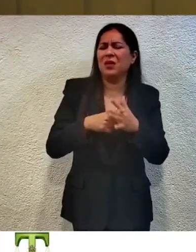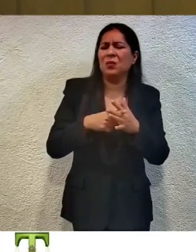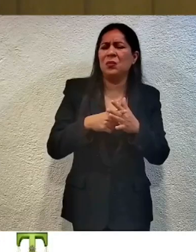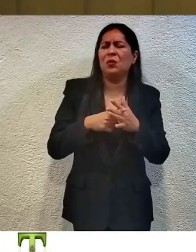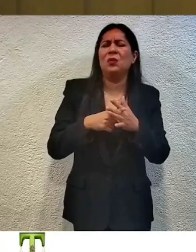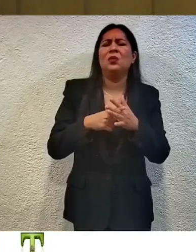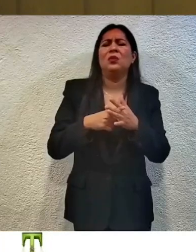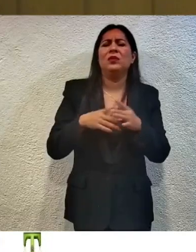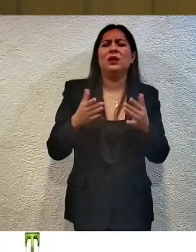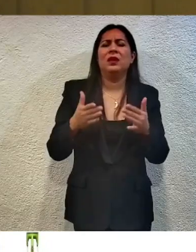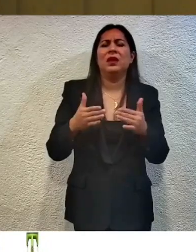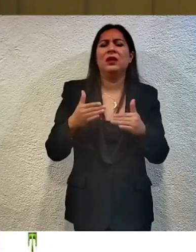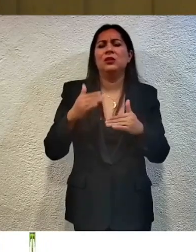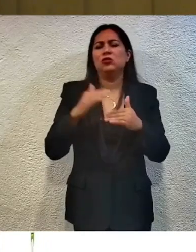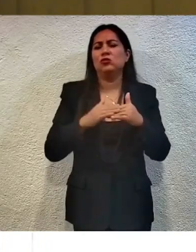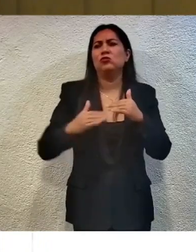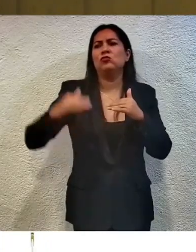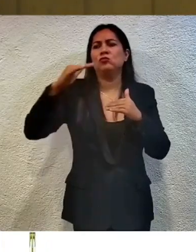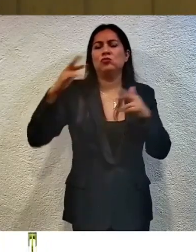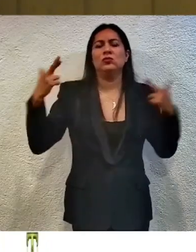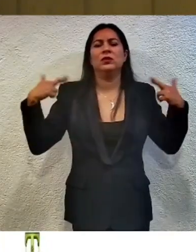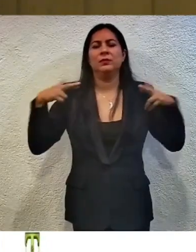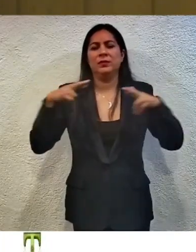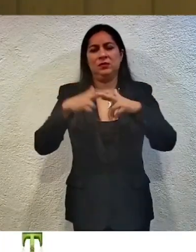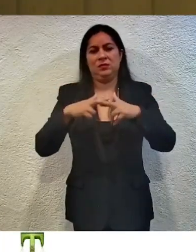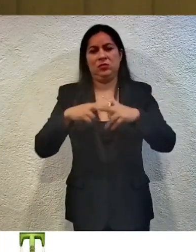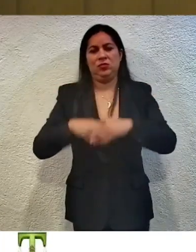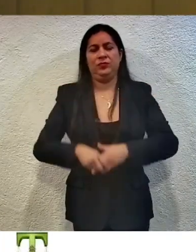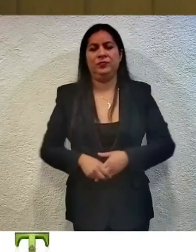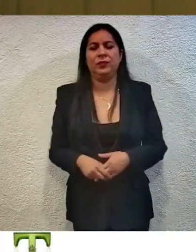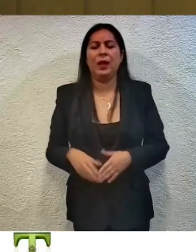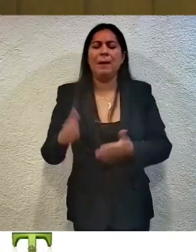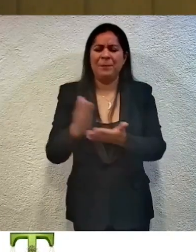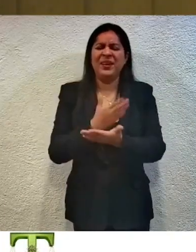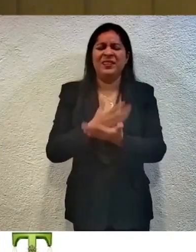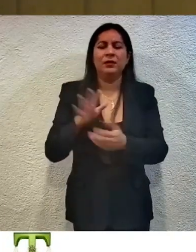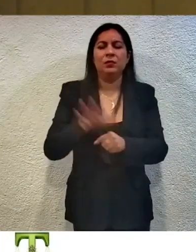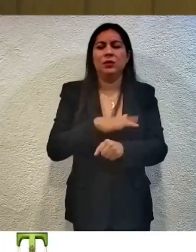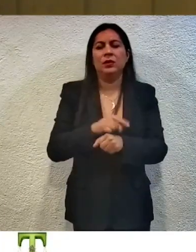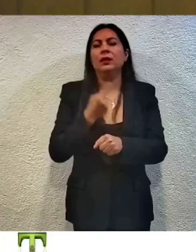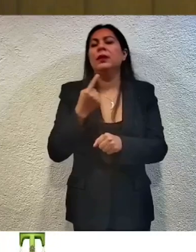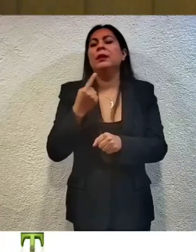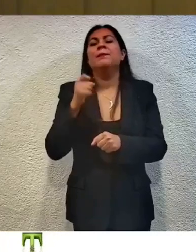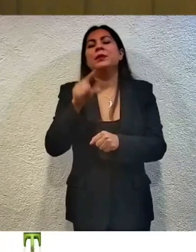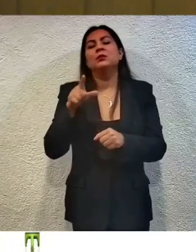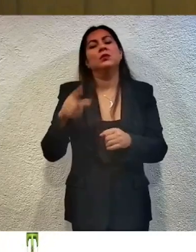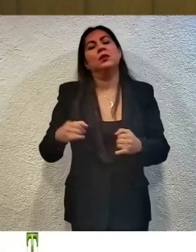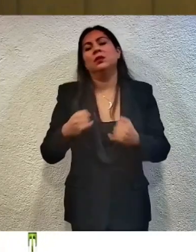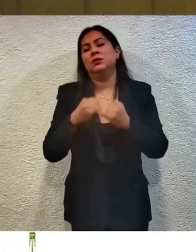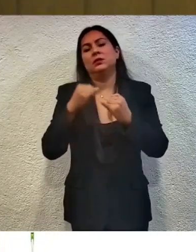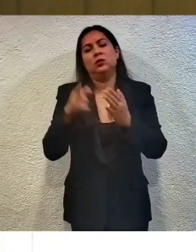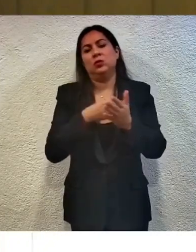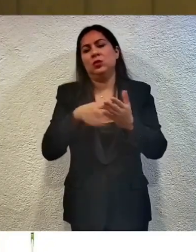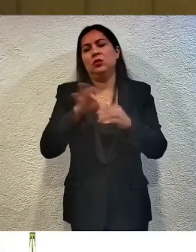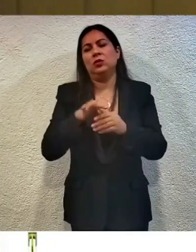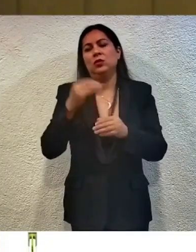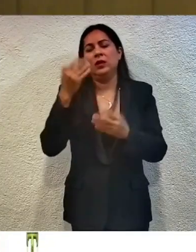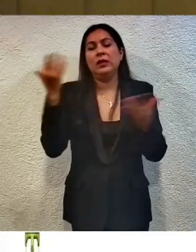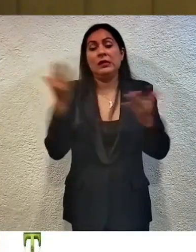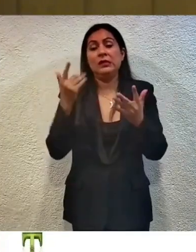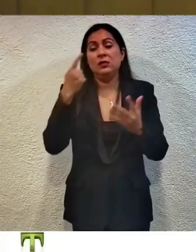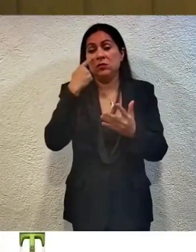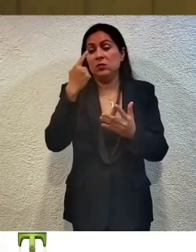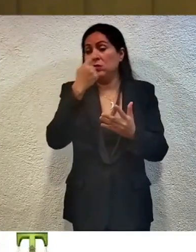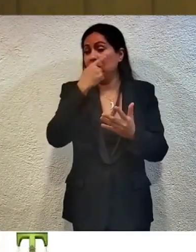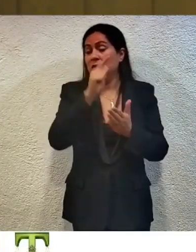la sobrerepresentación. Y además porque también el órgano electoral realizó una interpretación al